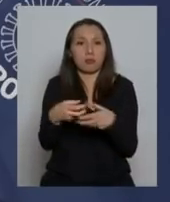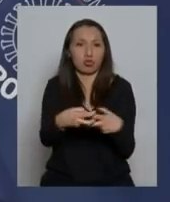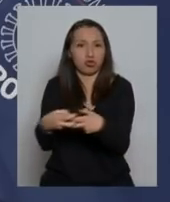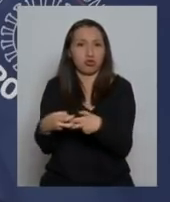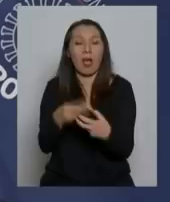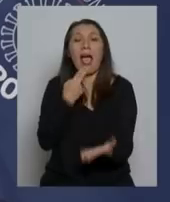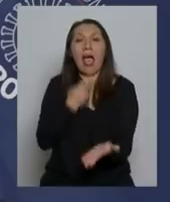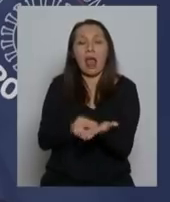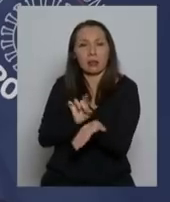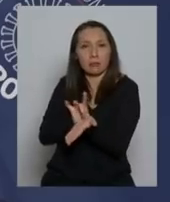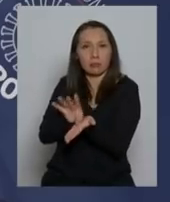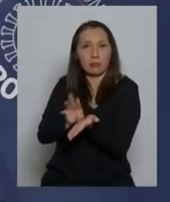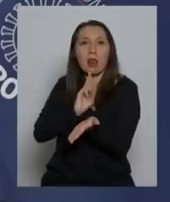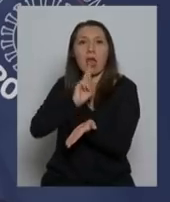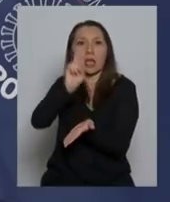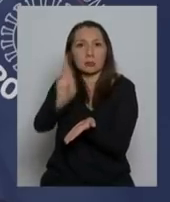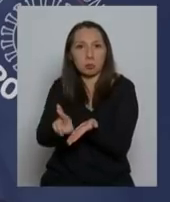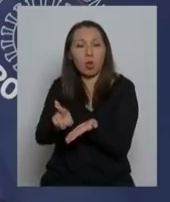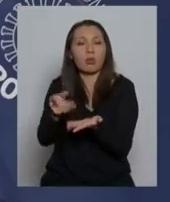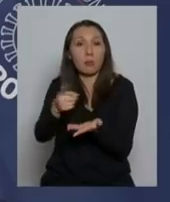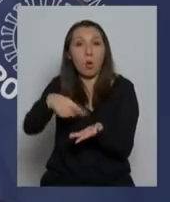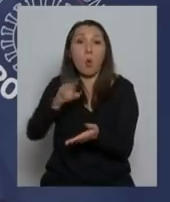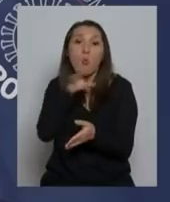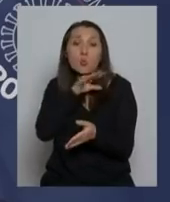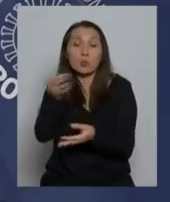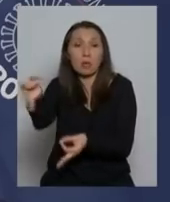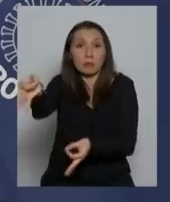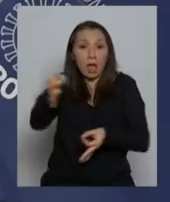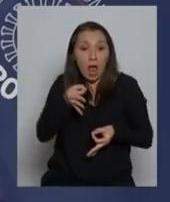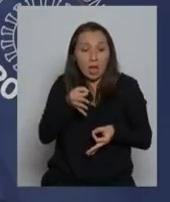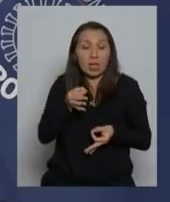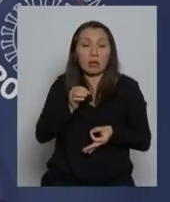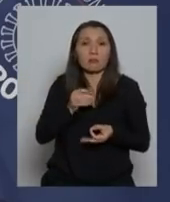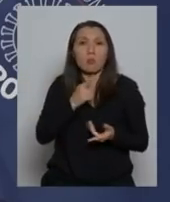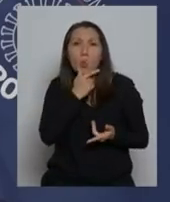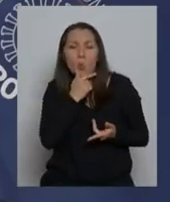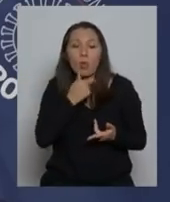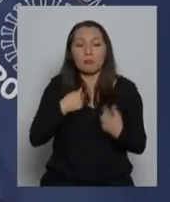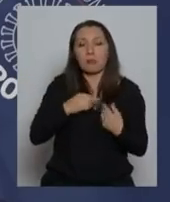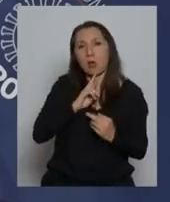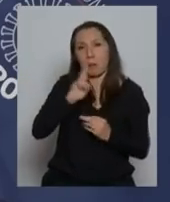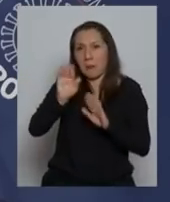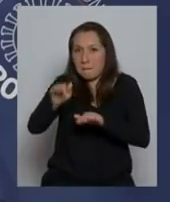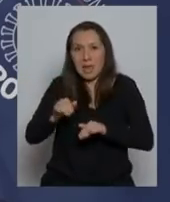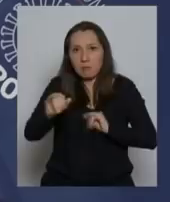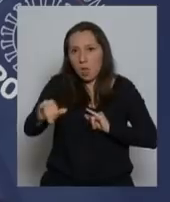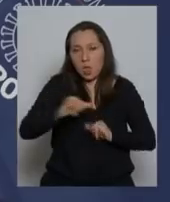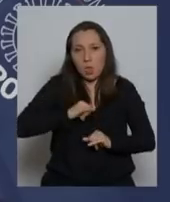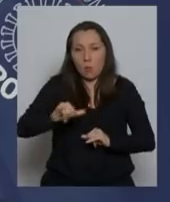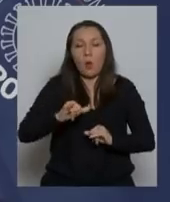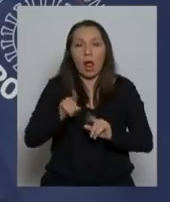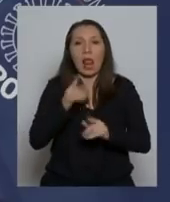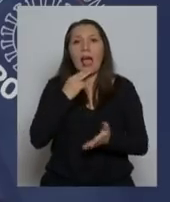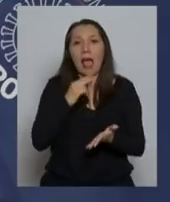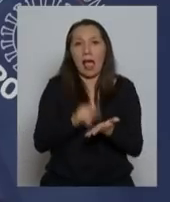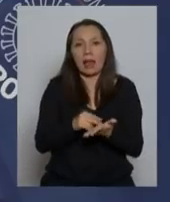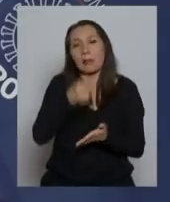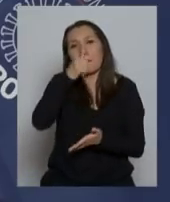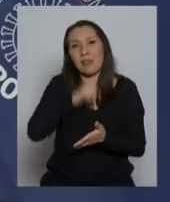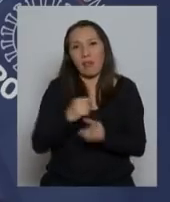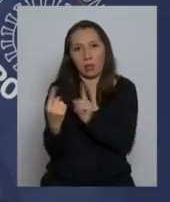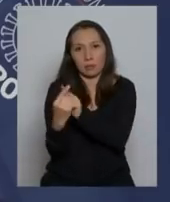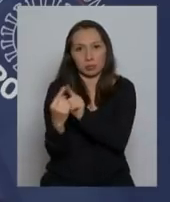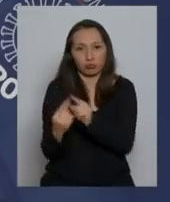por carta, ya que ellos han usado este mecanismo y, a diferencia de lo que ellos han hecho, lo haremos a través de una carta